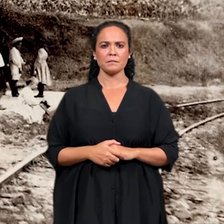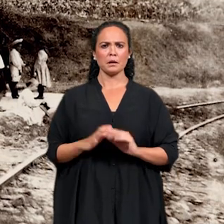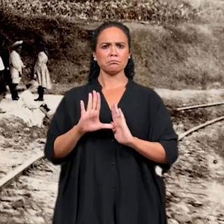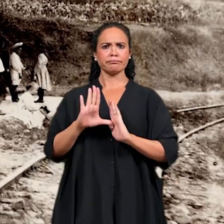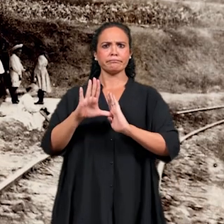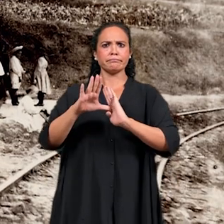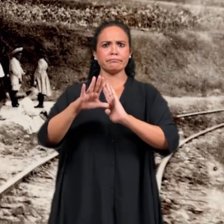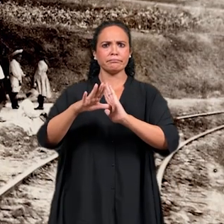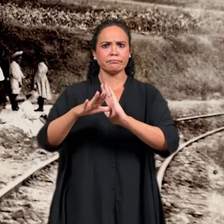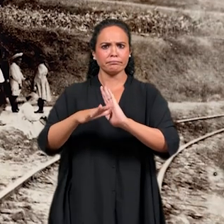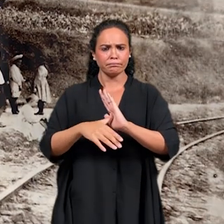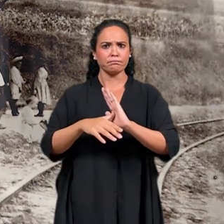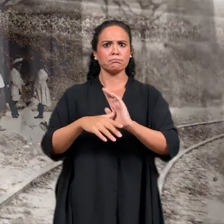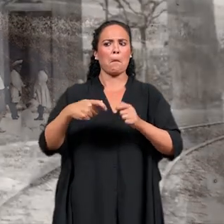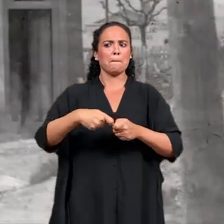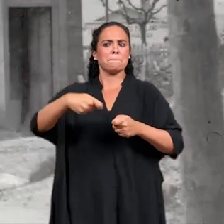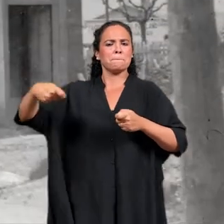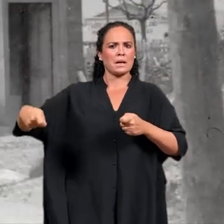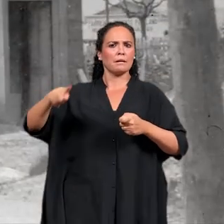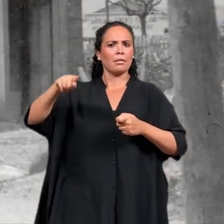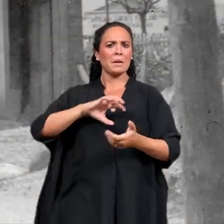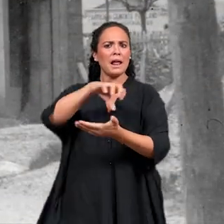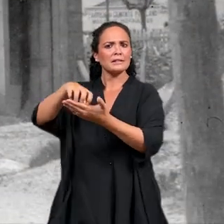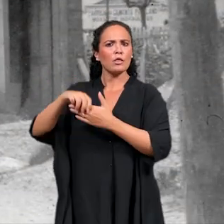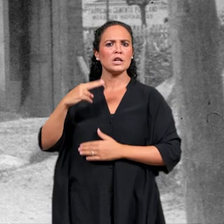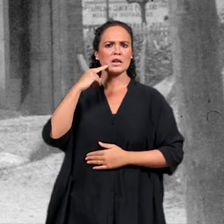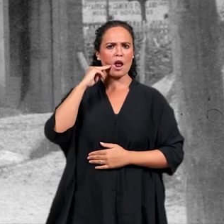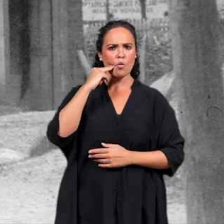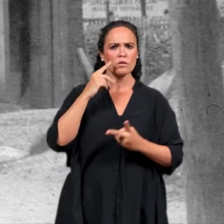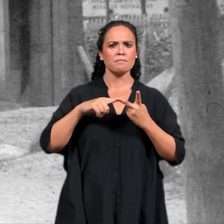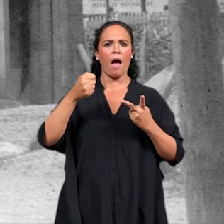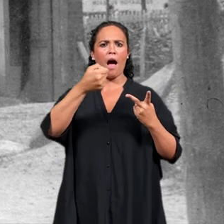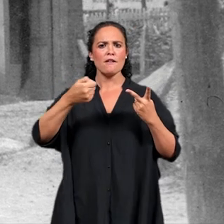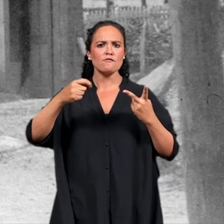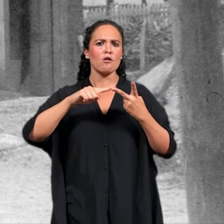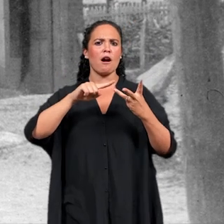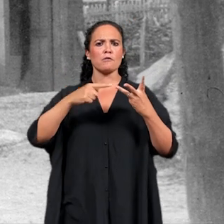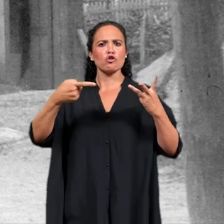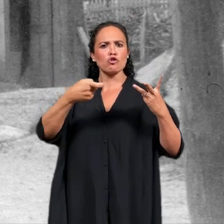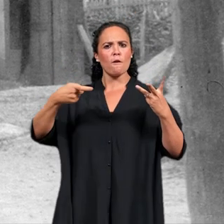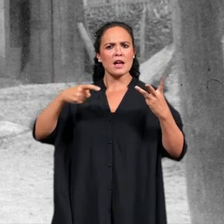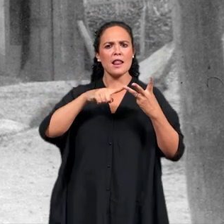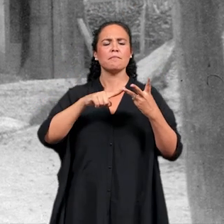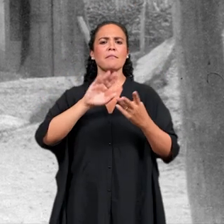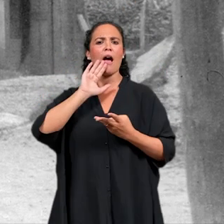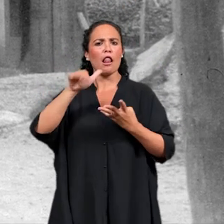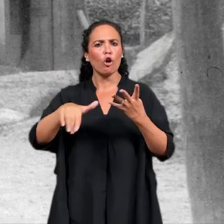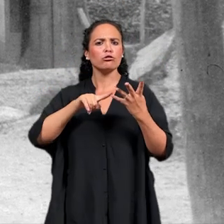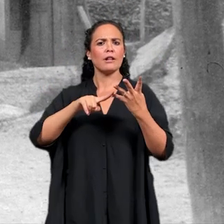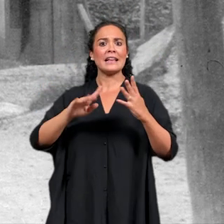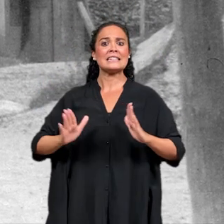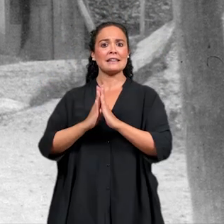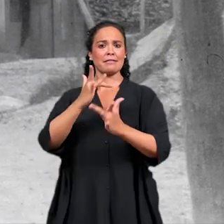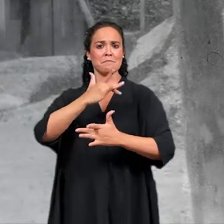Más tarde se ampliaría el trazado y se construirían las estaciones de Neguri, Aiboa, Gobela, Algorta y